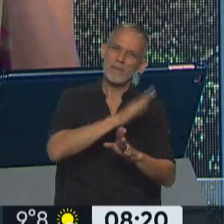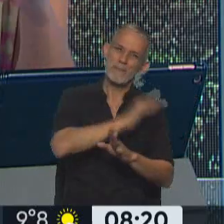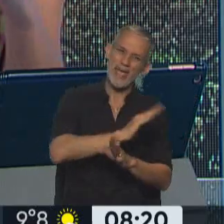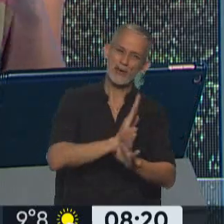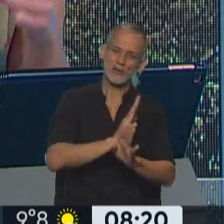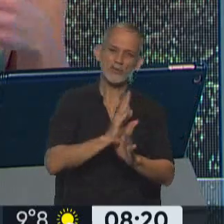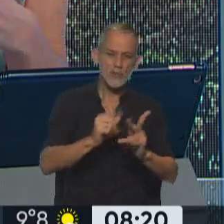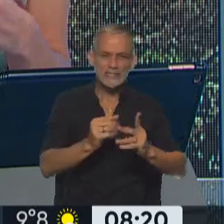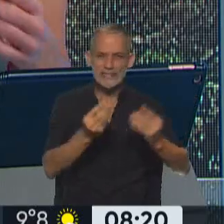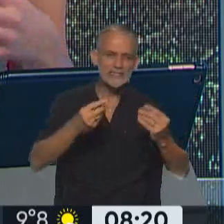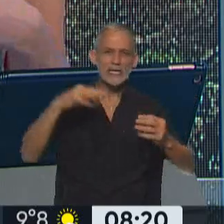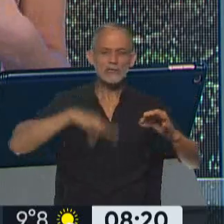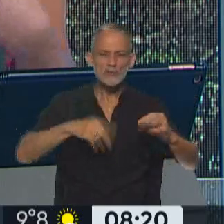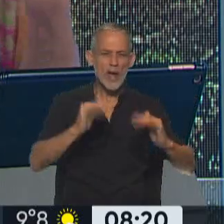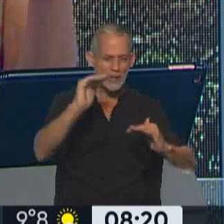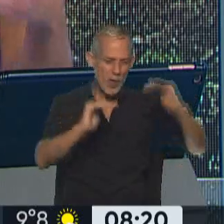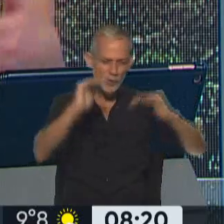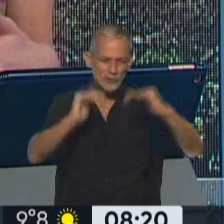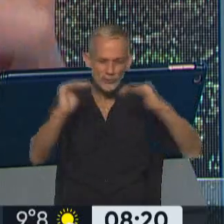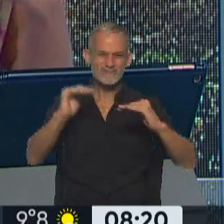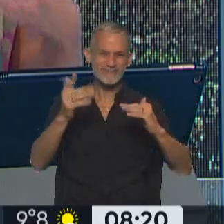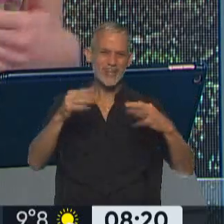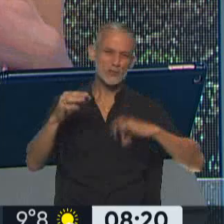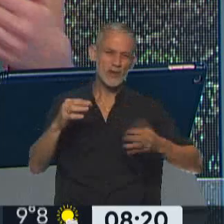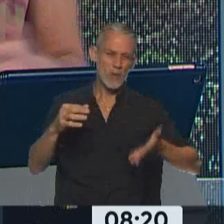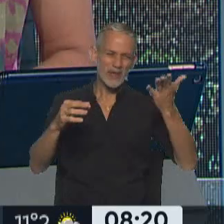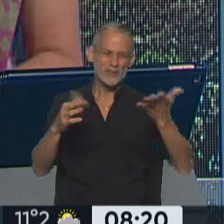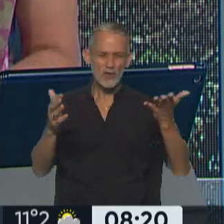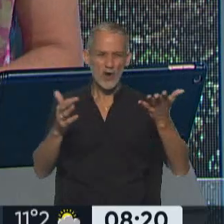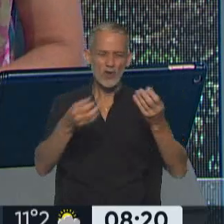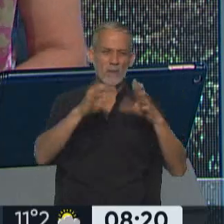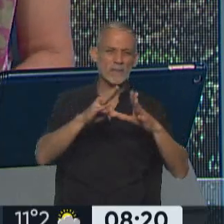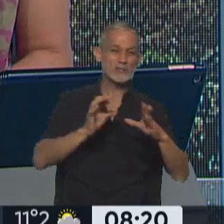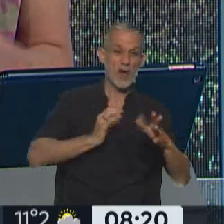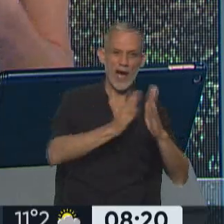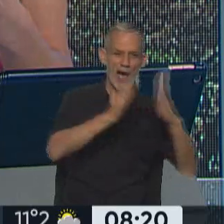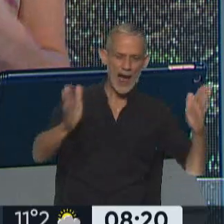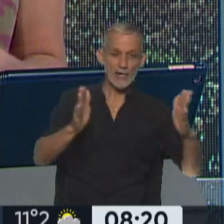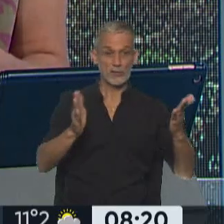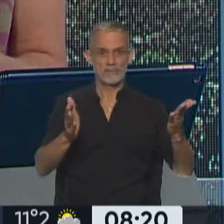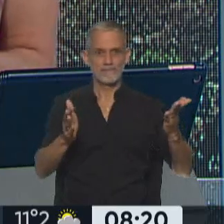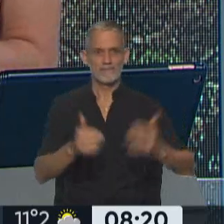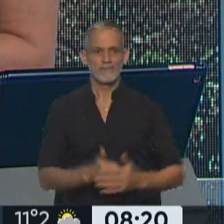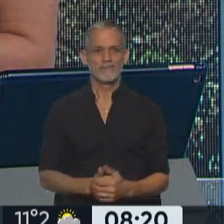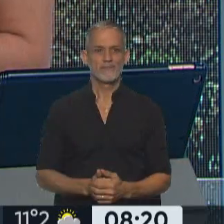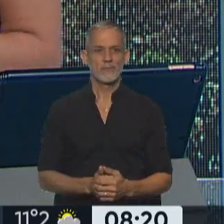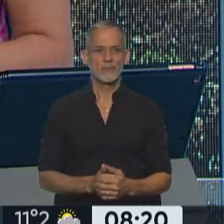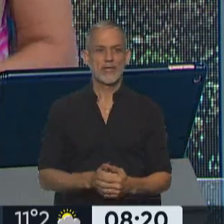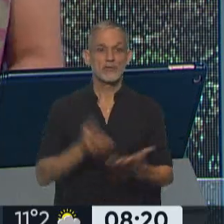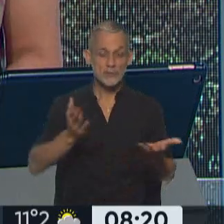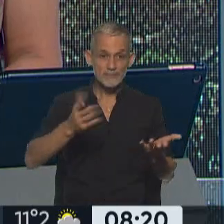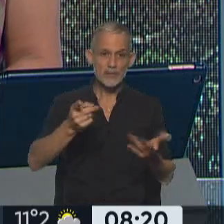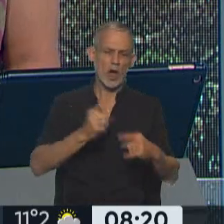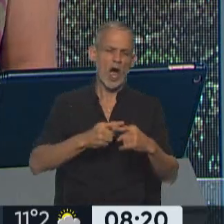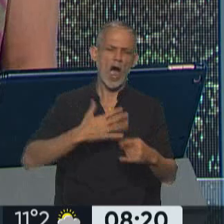hubo recomposición de paritarias, se abrían las paritarias, ¿te acordás a principio de año? El tema es que tampoco es un dato para